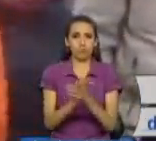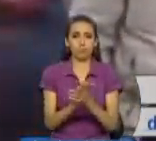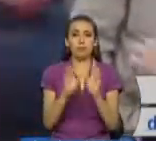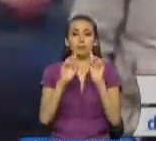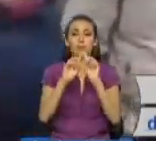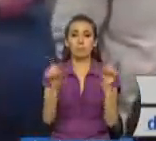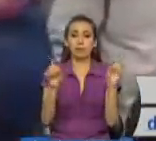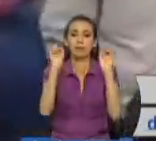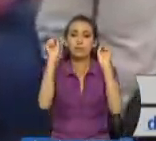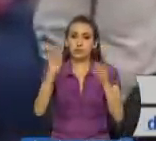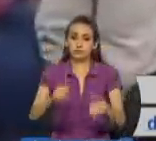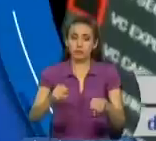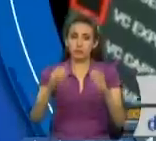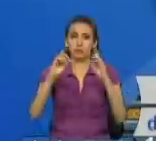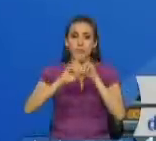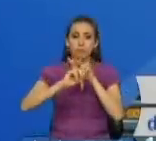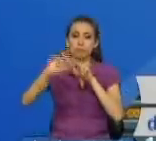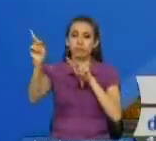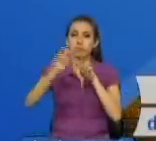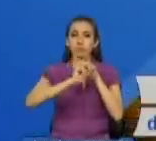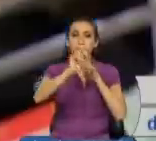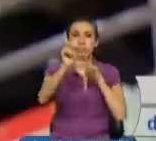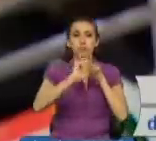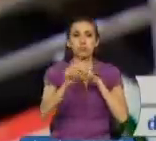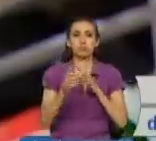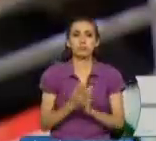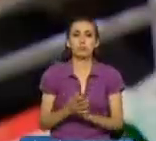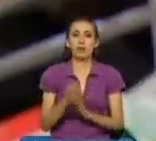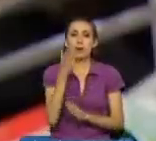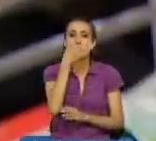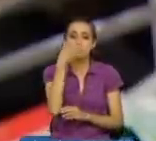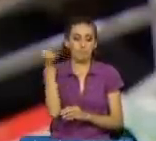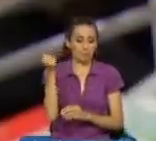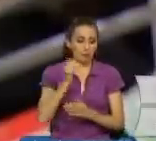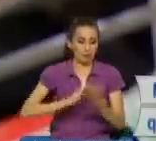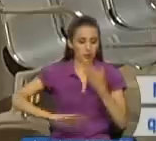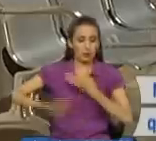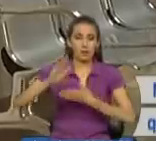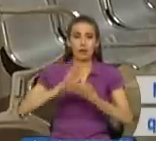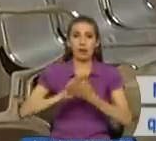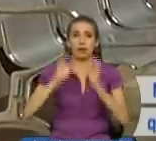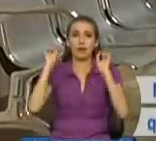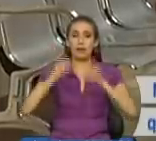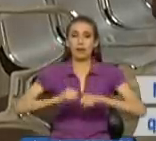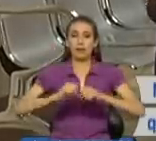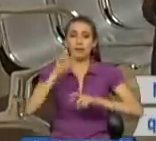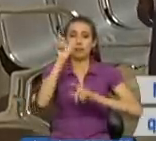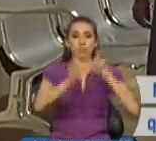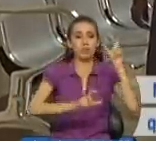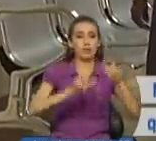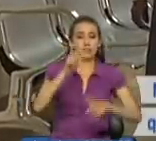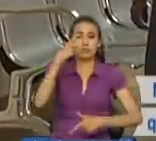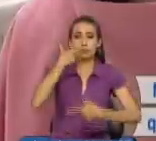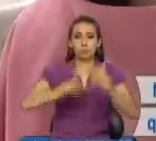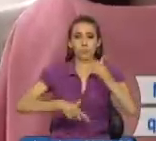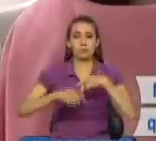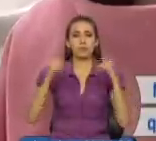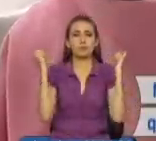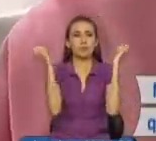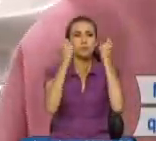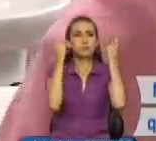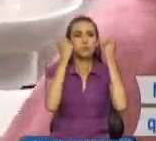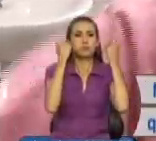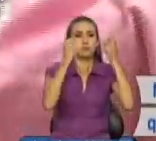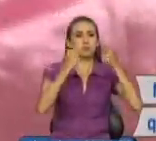si lo que se está haciendo es evacuando mejorar el trato a los pacientes es el objetivo de una campaña que se implementará en los